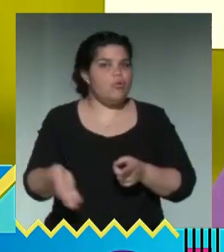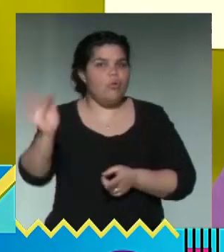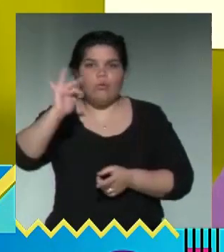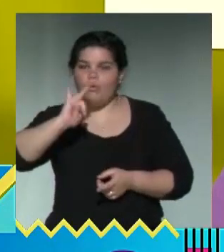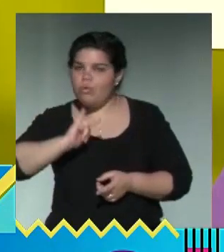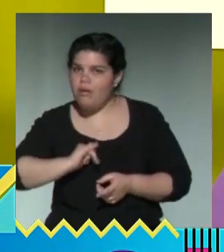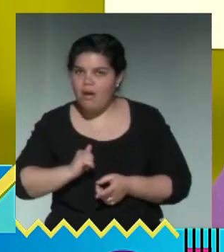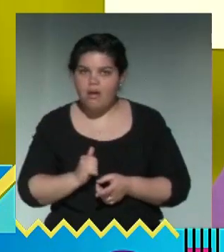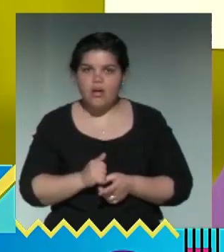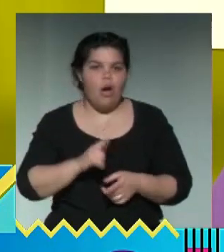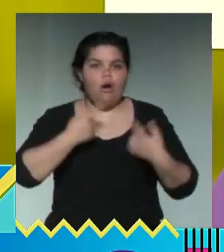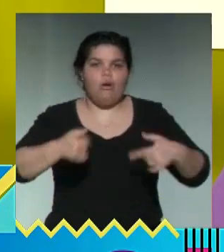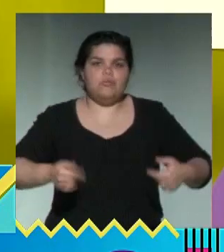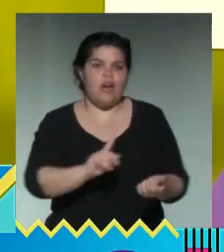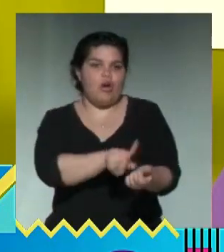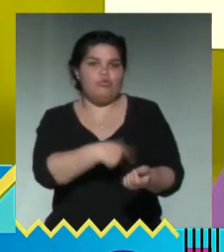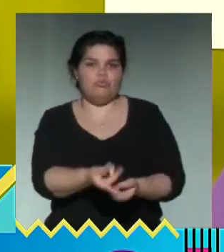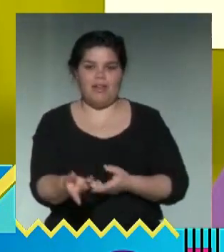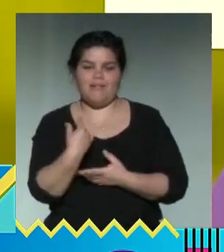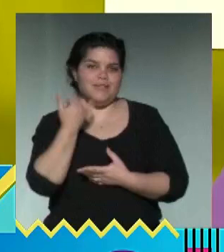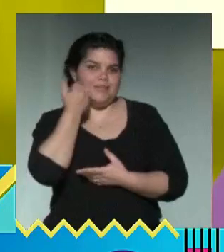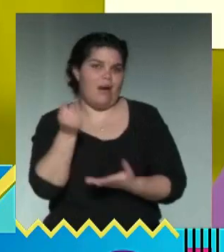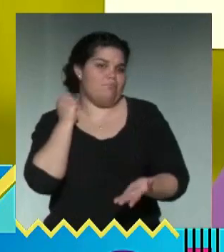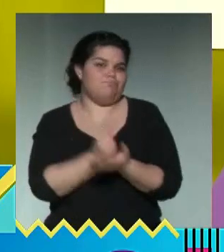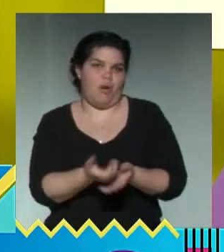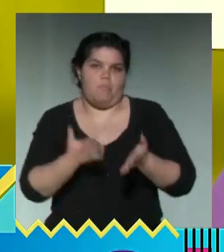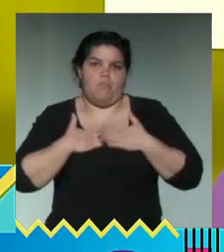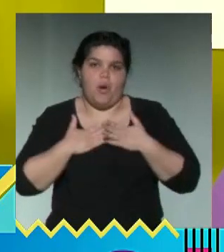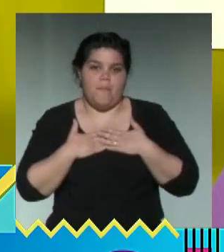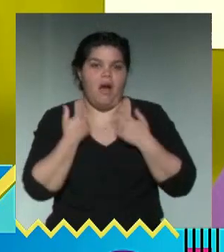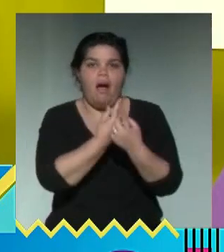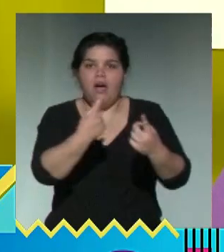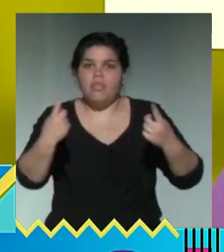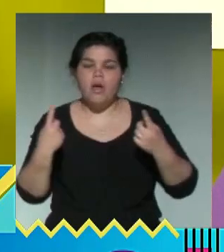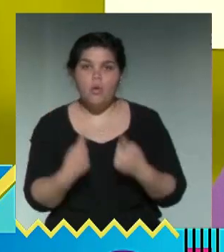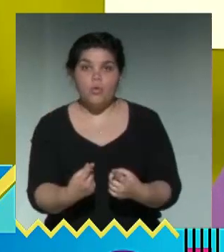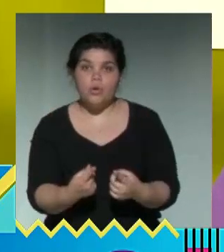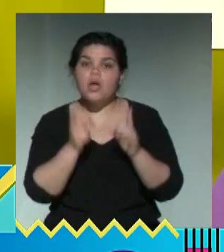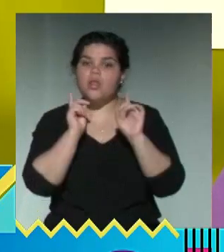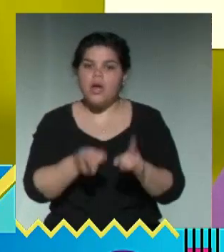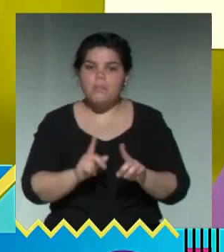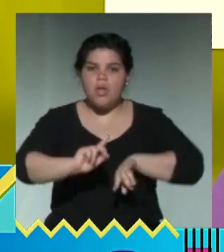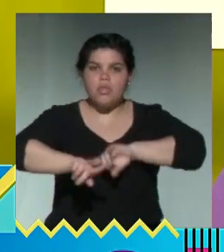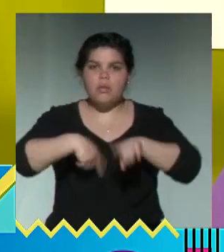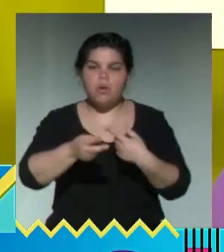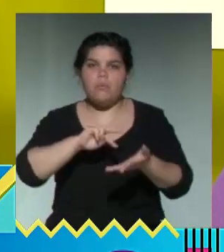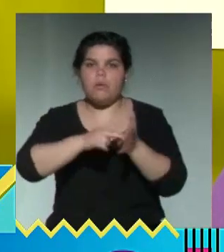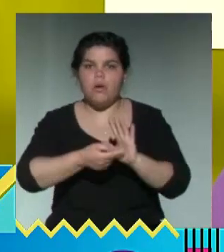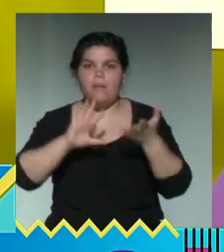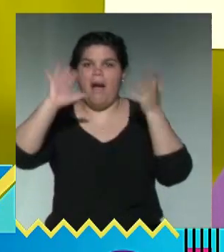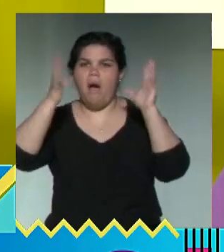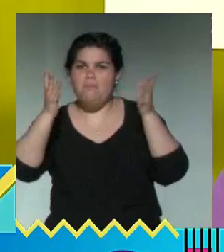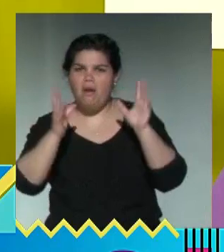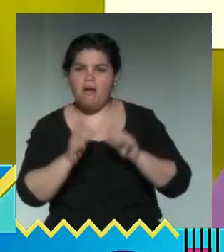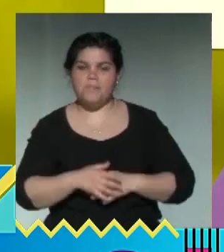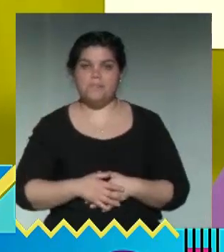a minuto, todos los hábitos que tenemos incorporados y cómo también impactan directamente sobre esas consecuencias en el ambiente.